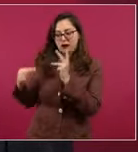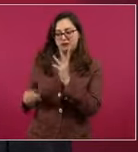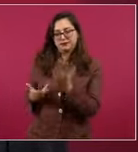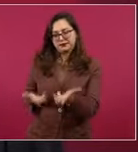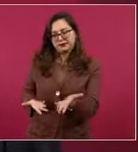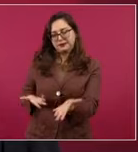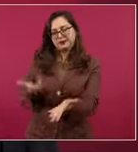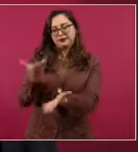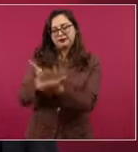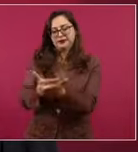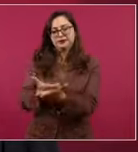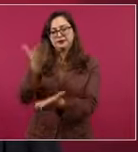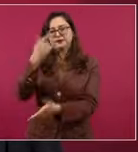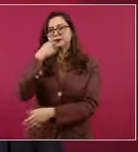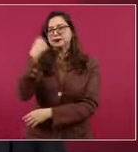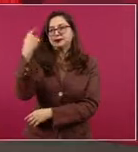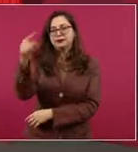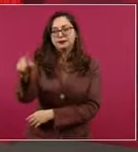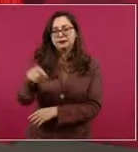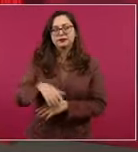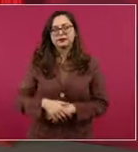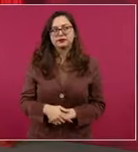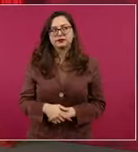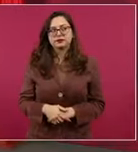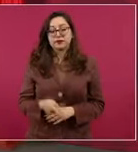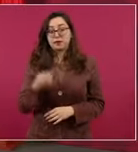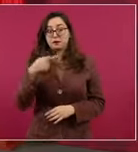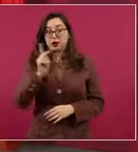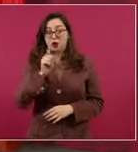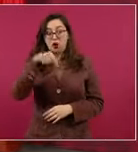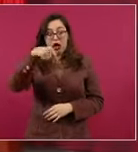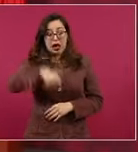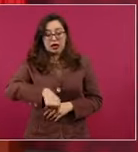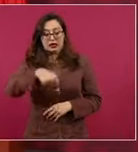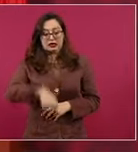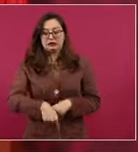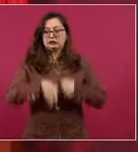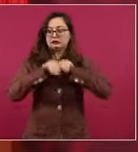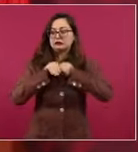pues vamos a analizarlo.